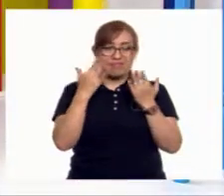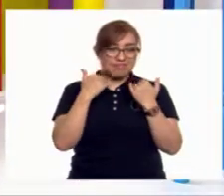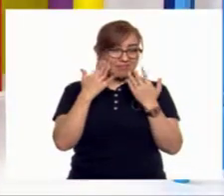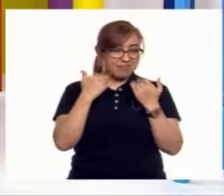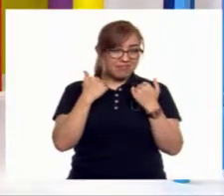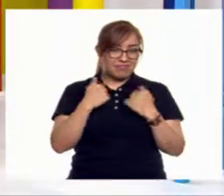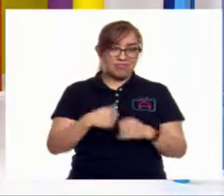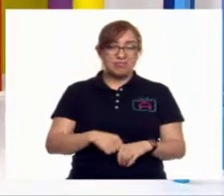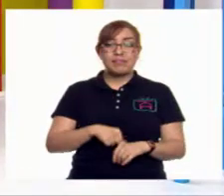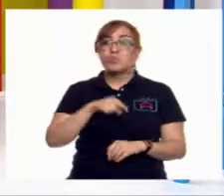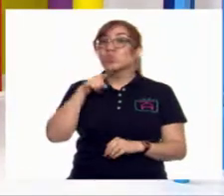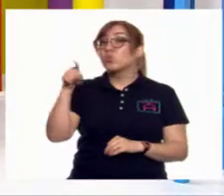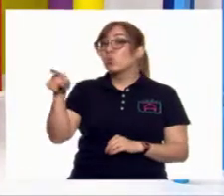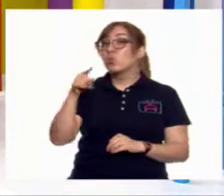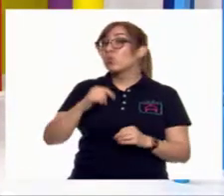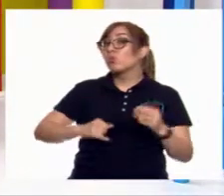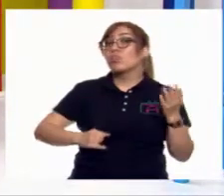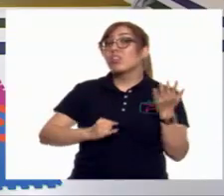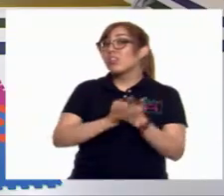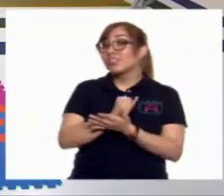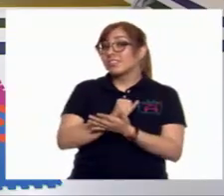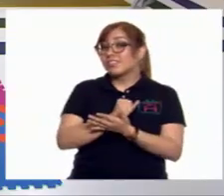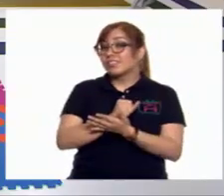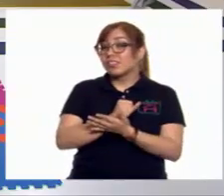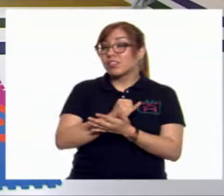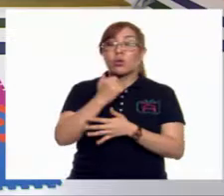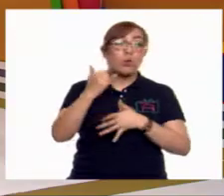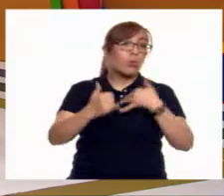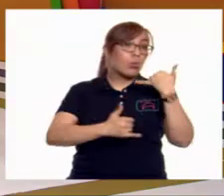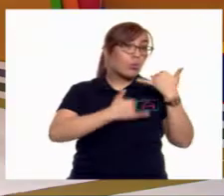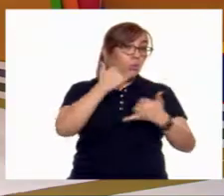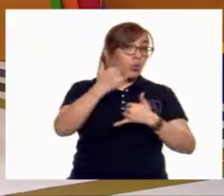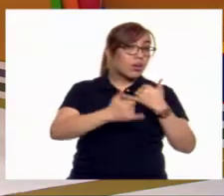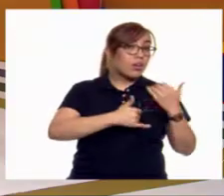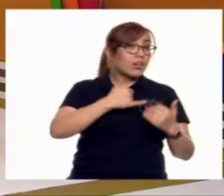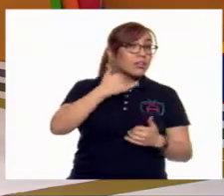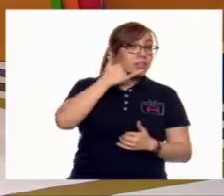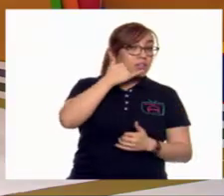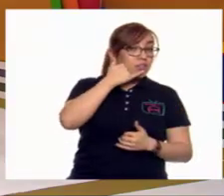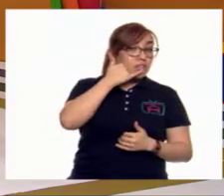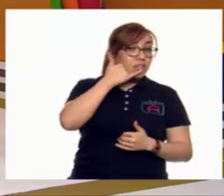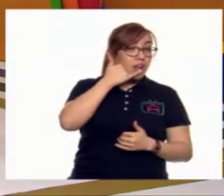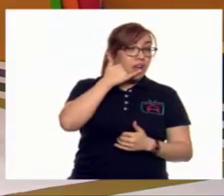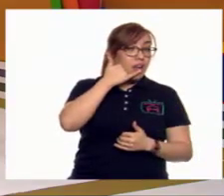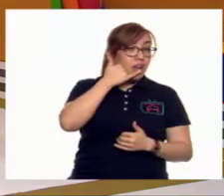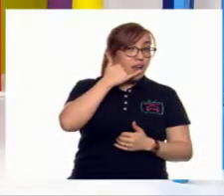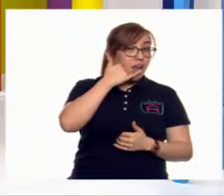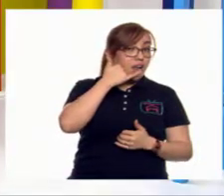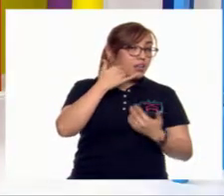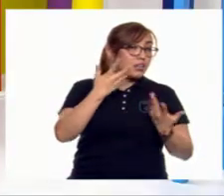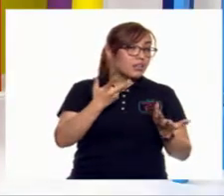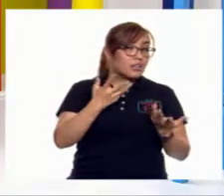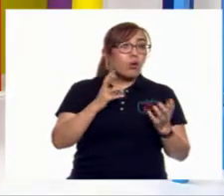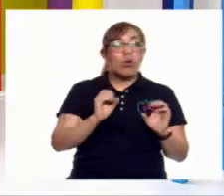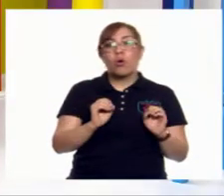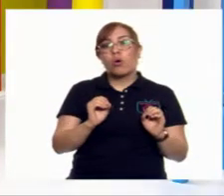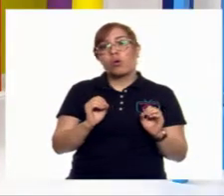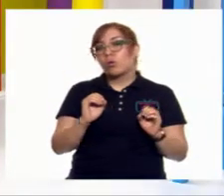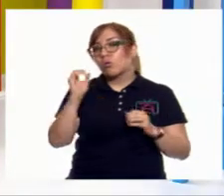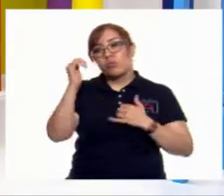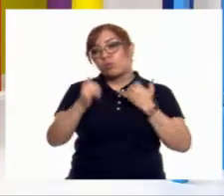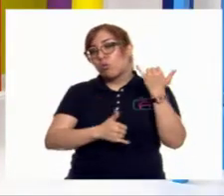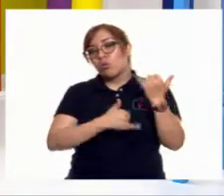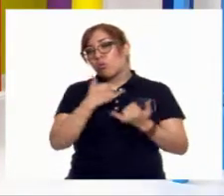Y entonces tú decides jugar el celular y recoger tus juguetes o no jugar. ¿No